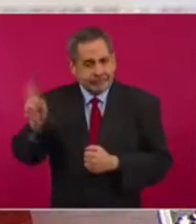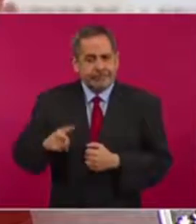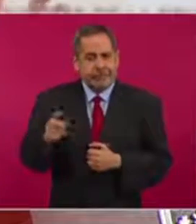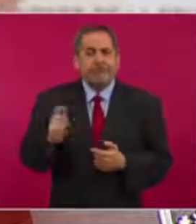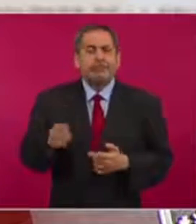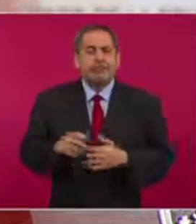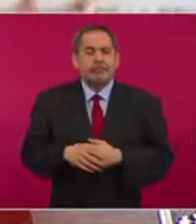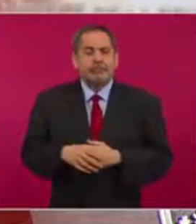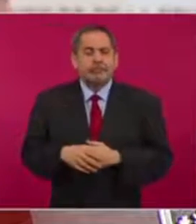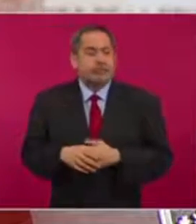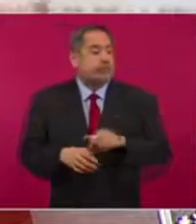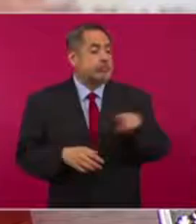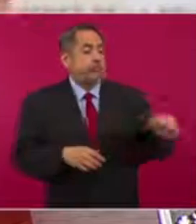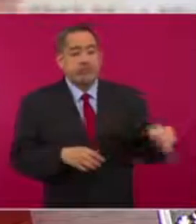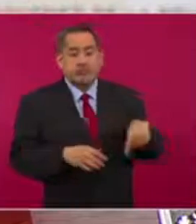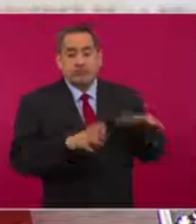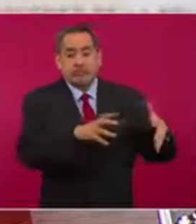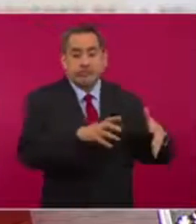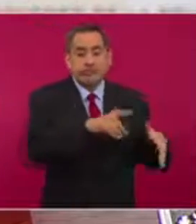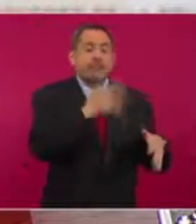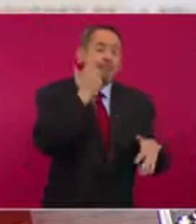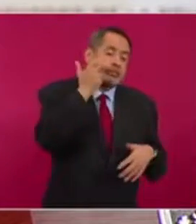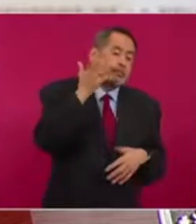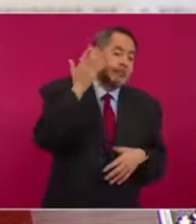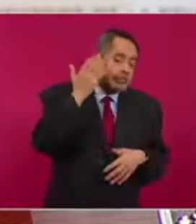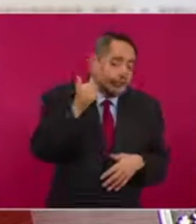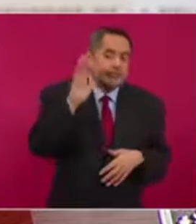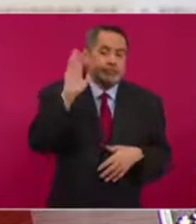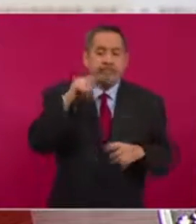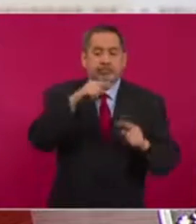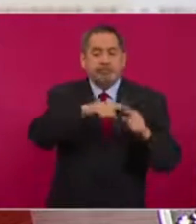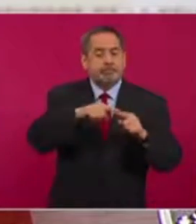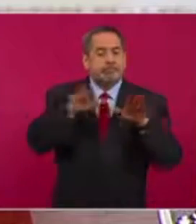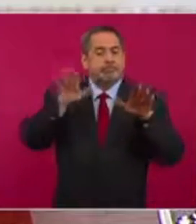Que tenían estimado hacer el aeropuerto